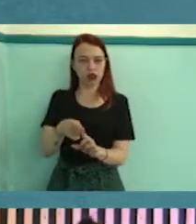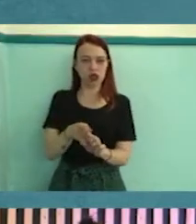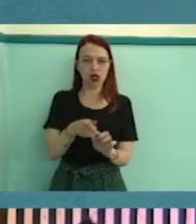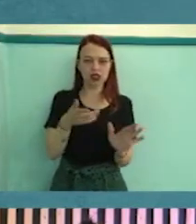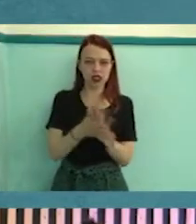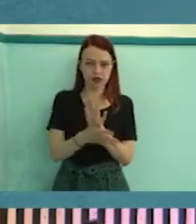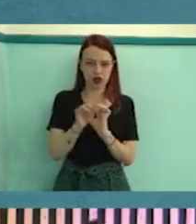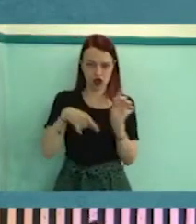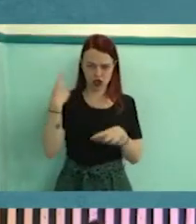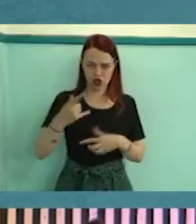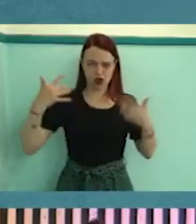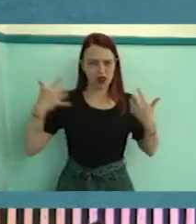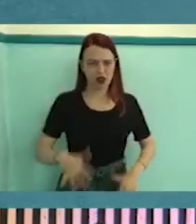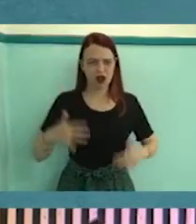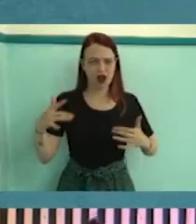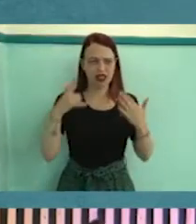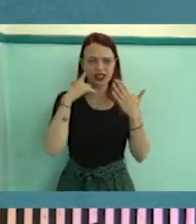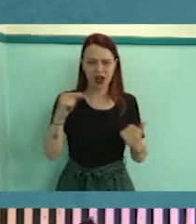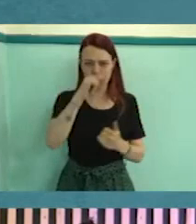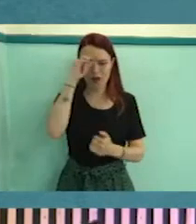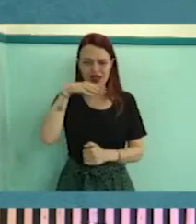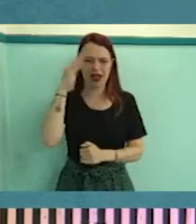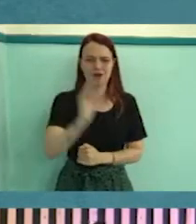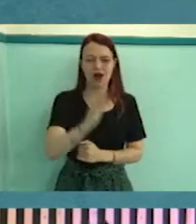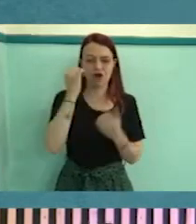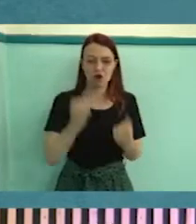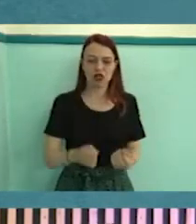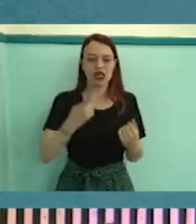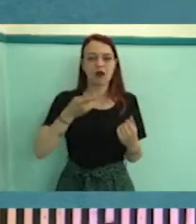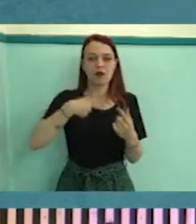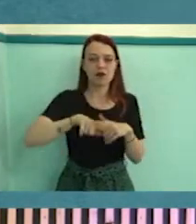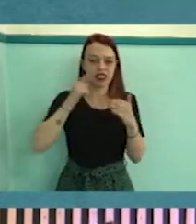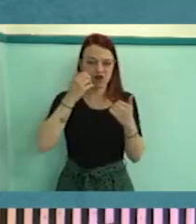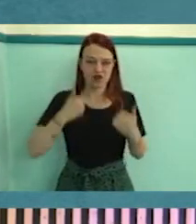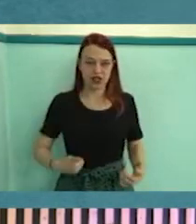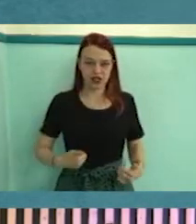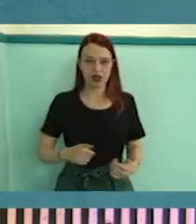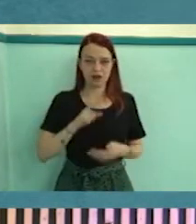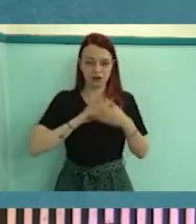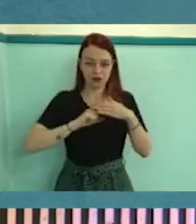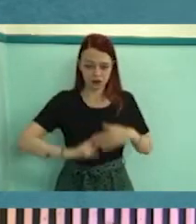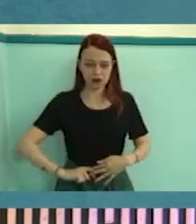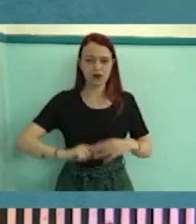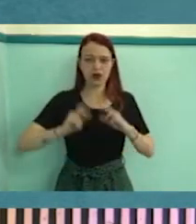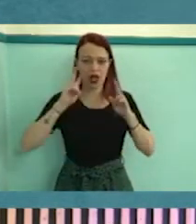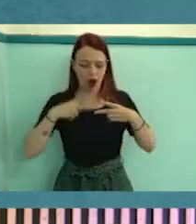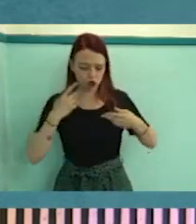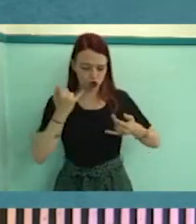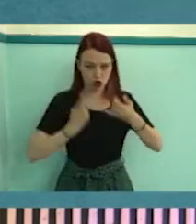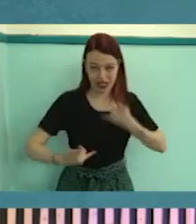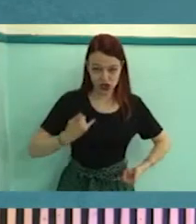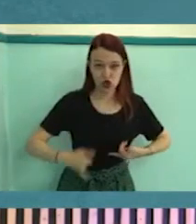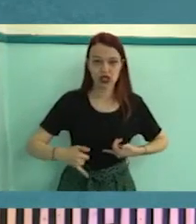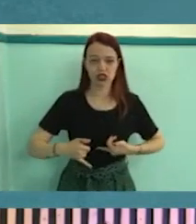grandes consecuencias no y un gran impacto en su salud eh mental Y por supuesto la física baja autoestima autolesiones inseguridad